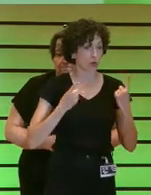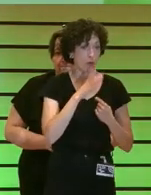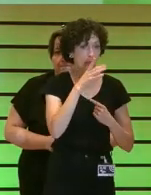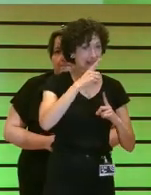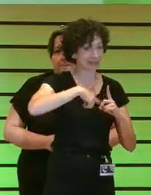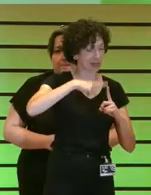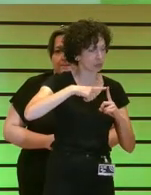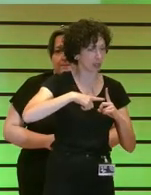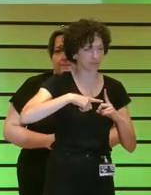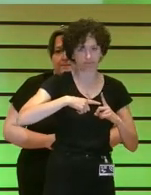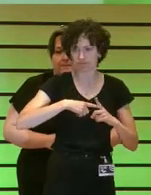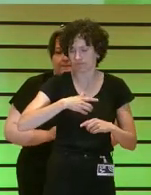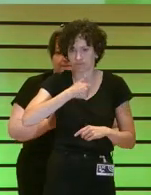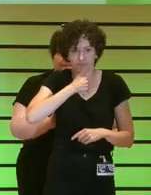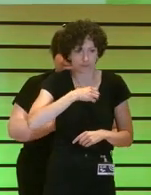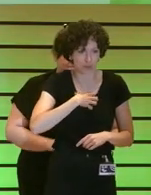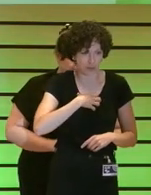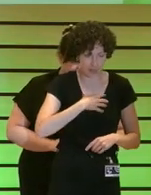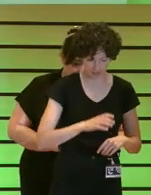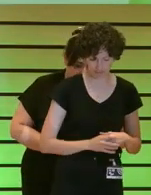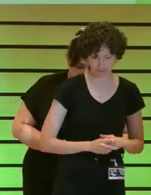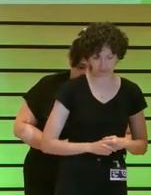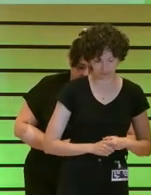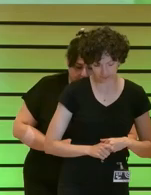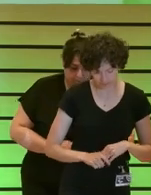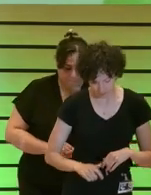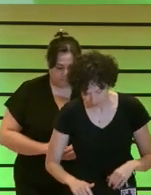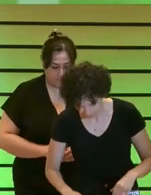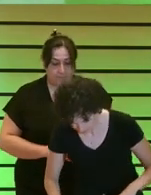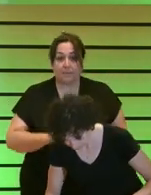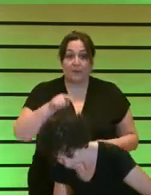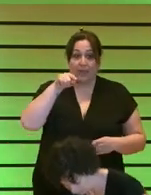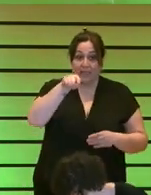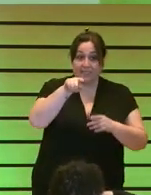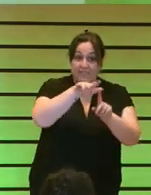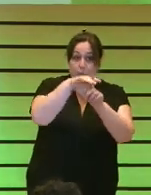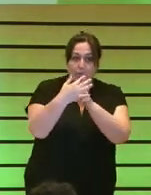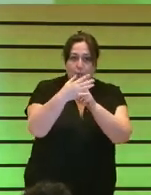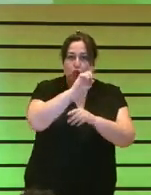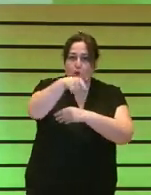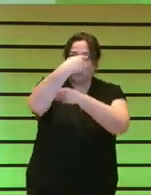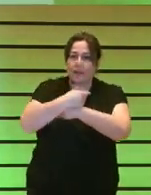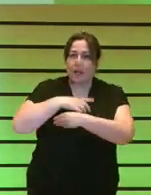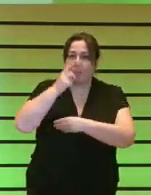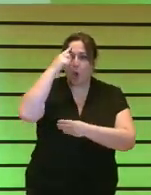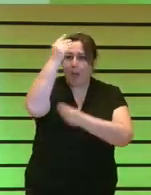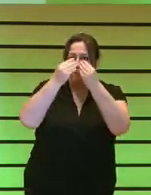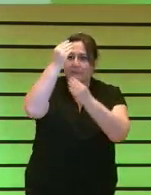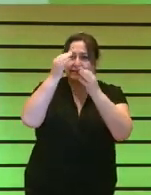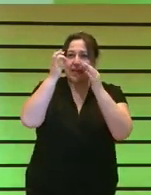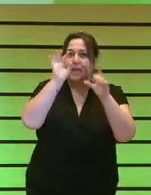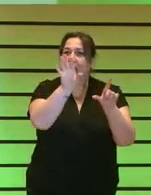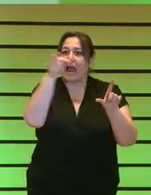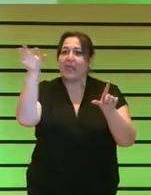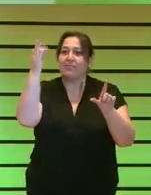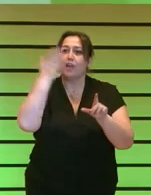a temperaturas que no se podían aguantar para dar clase eso nos obliga por ejemplo a repensar el calendario escolar o hemos visto como hace poco